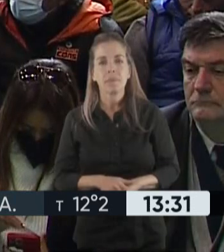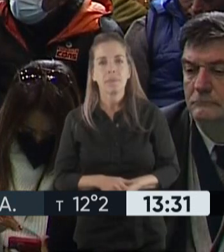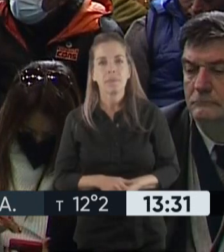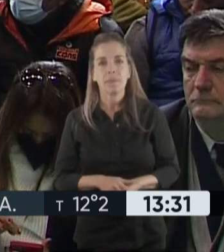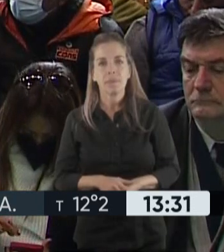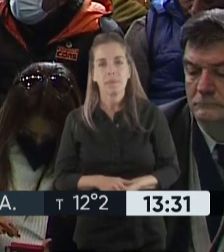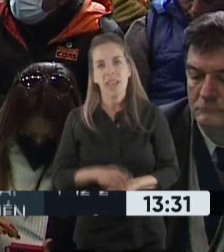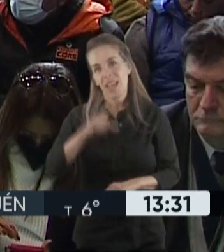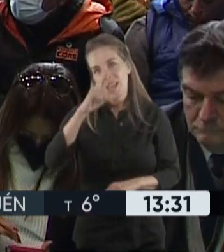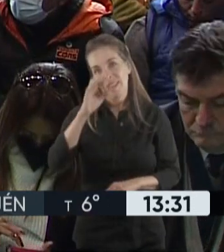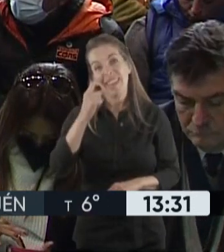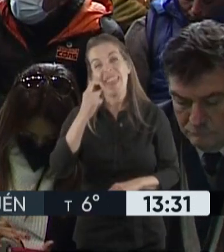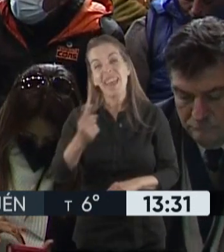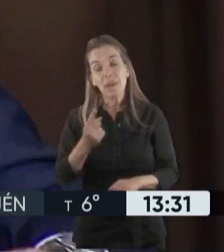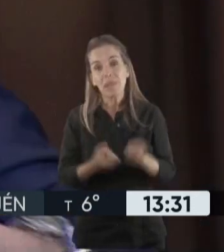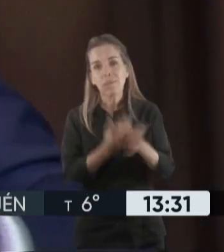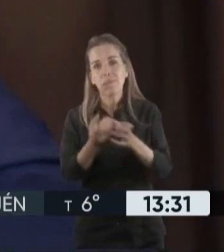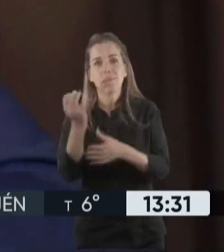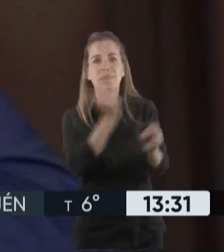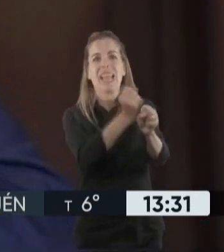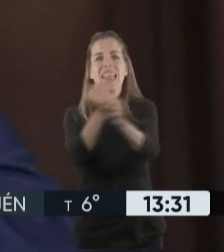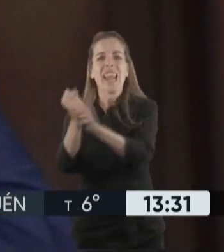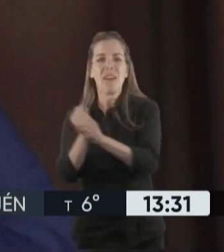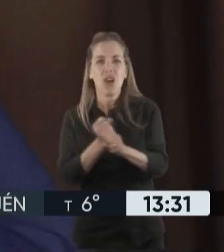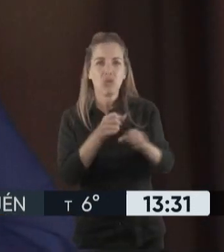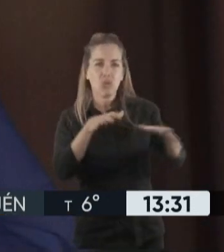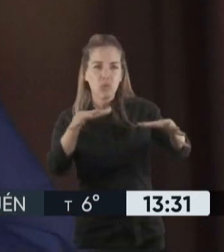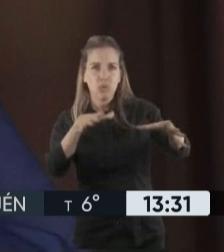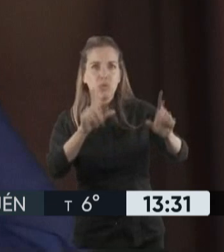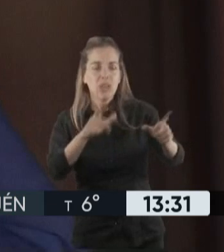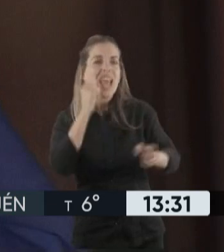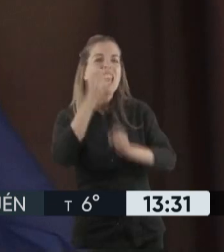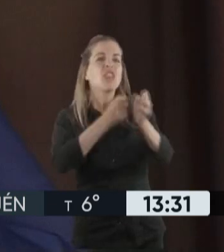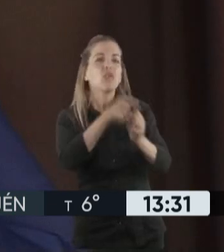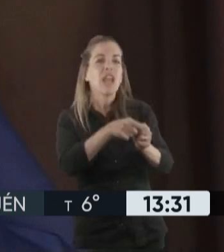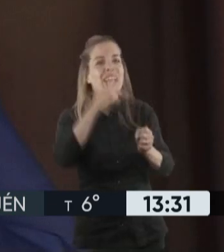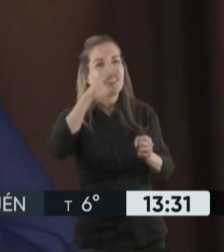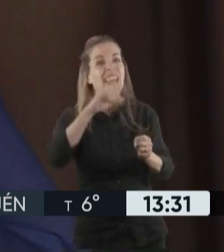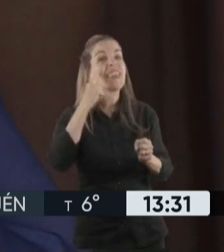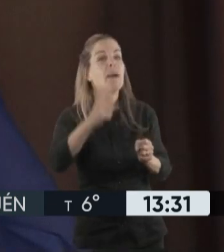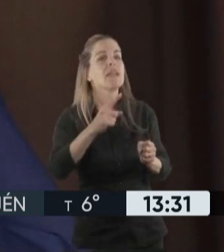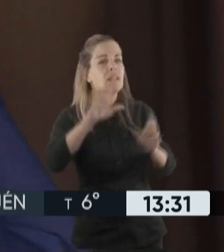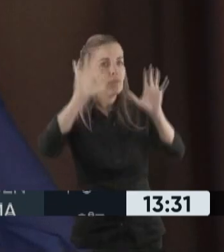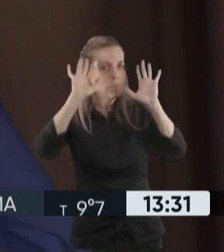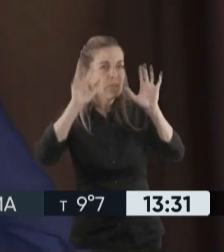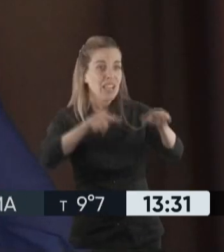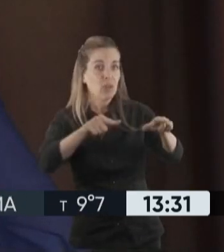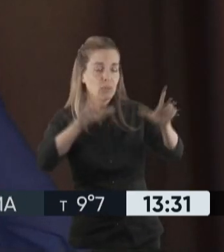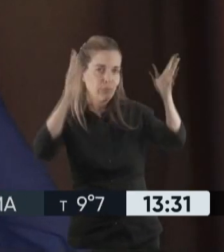70.000 empleos en la actividad industrial. Y lo